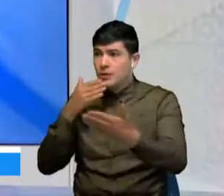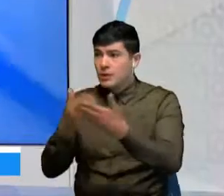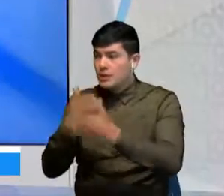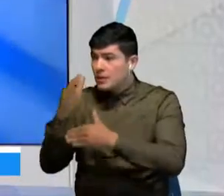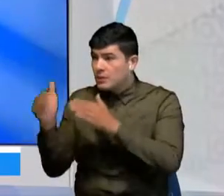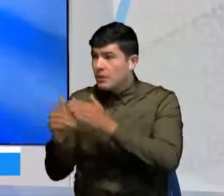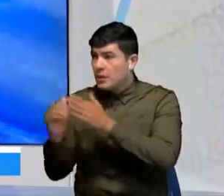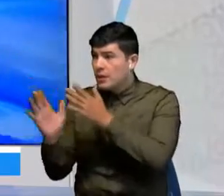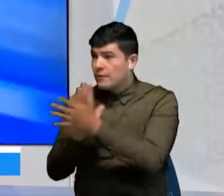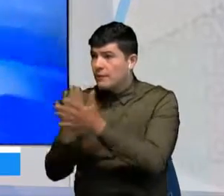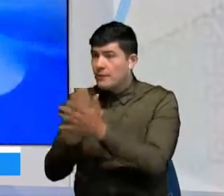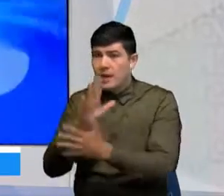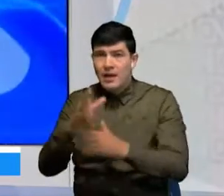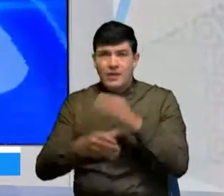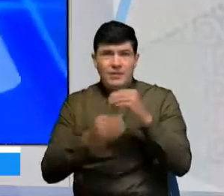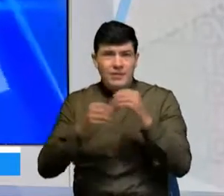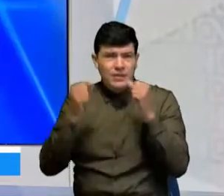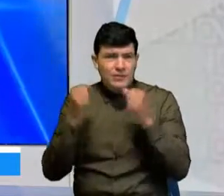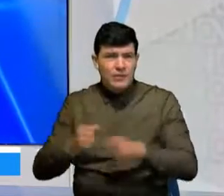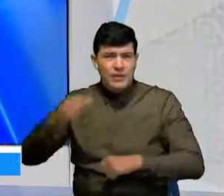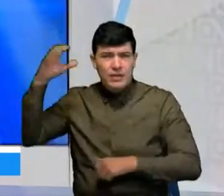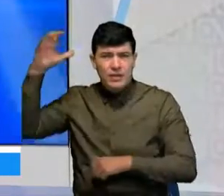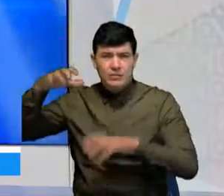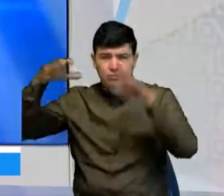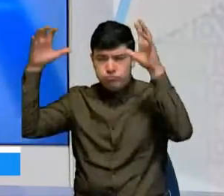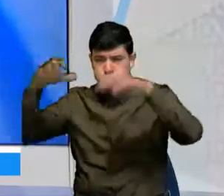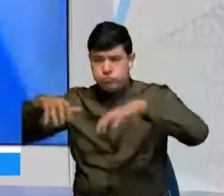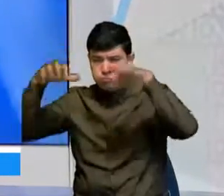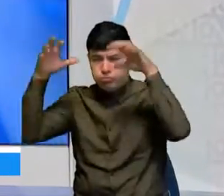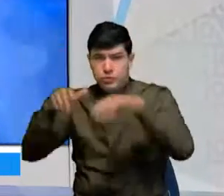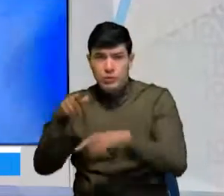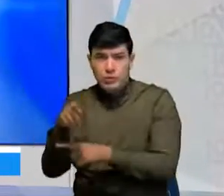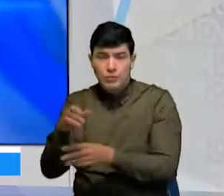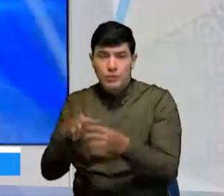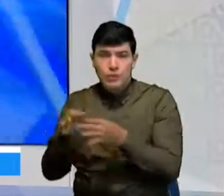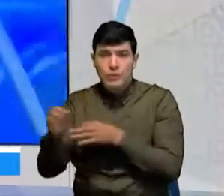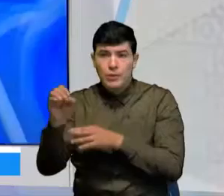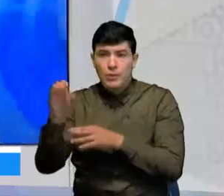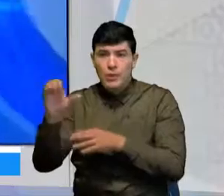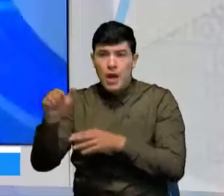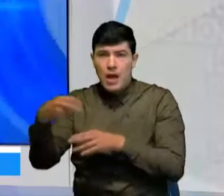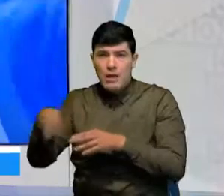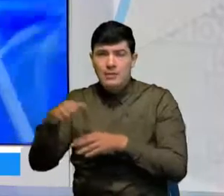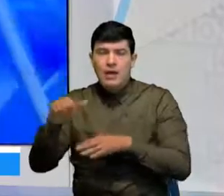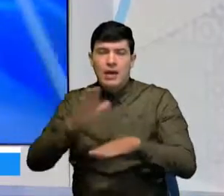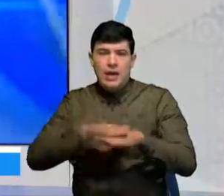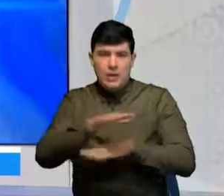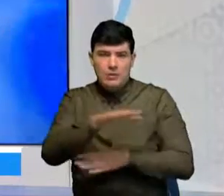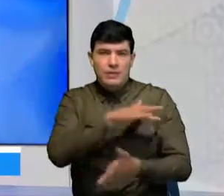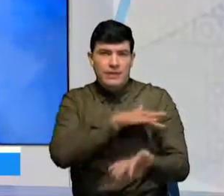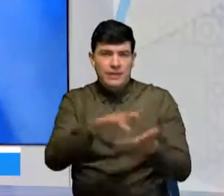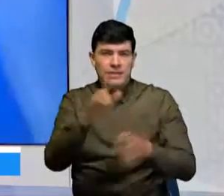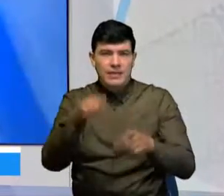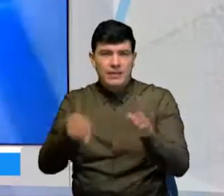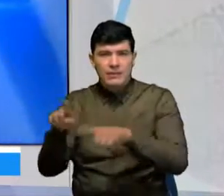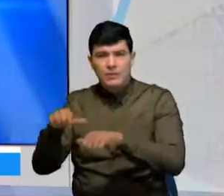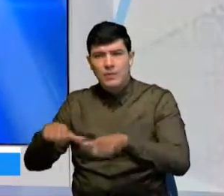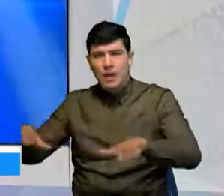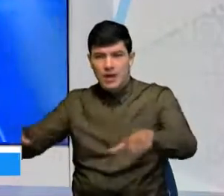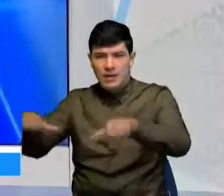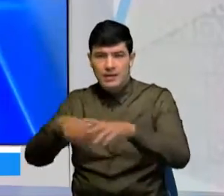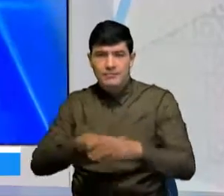las fuertes lluvias registradas durante los últimos días en el municipio de ocaña han generado de emergencias en distintos sectores de la ciudad inundaciones